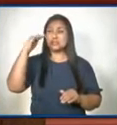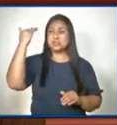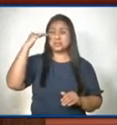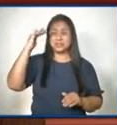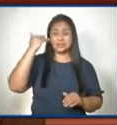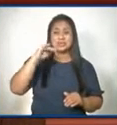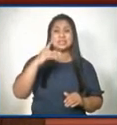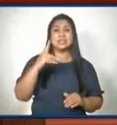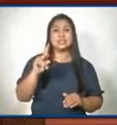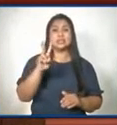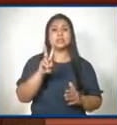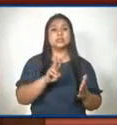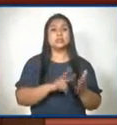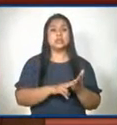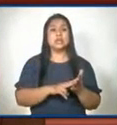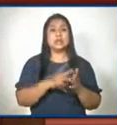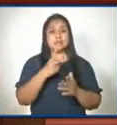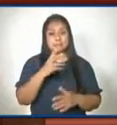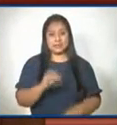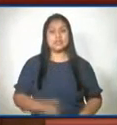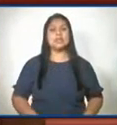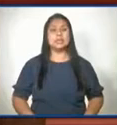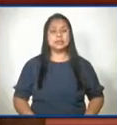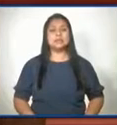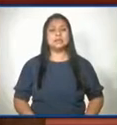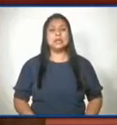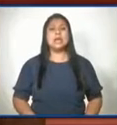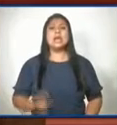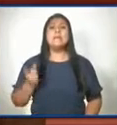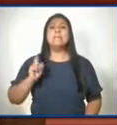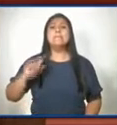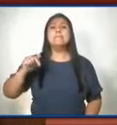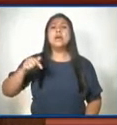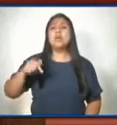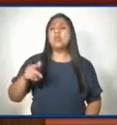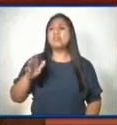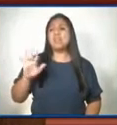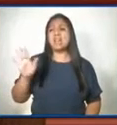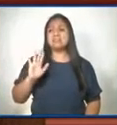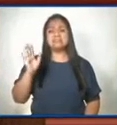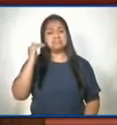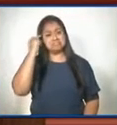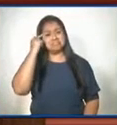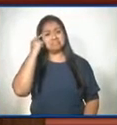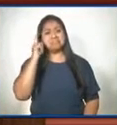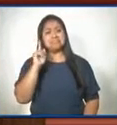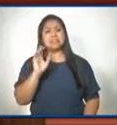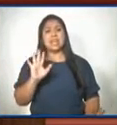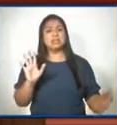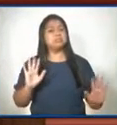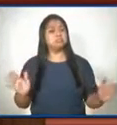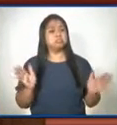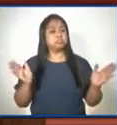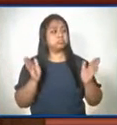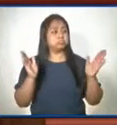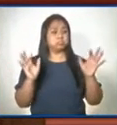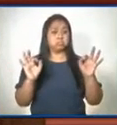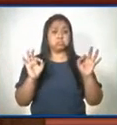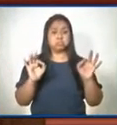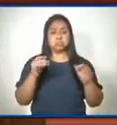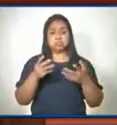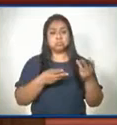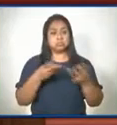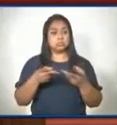del 2020. Pero hoy en día ya consideramos que está recuperado el mercado.